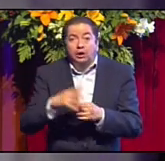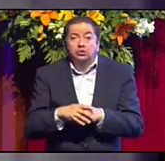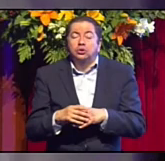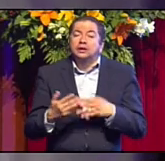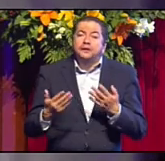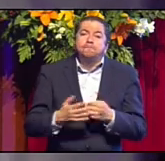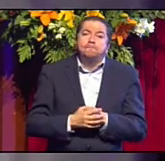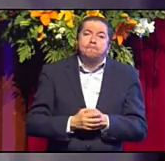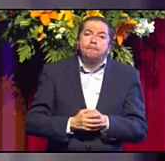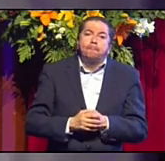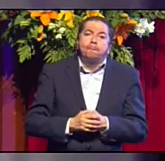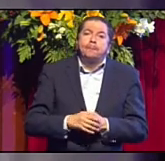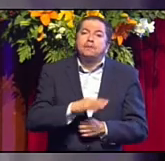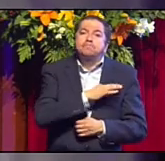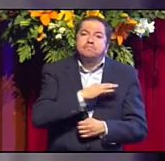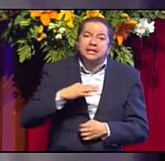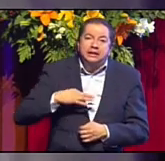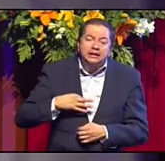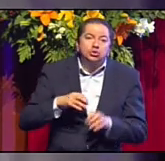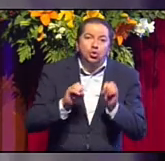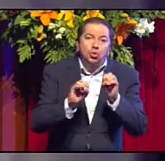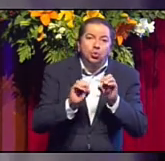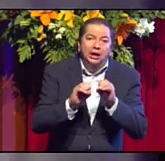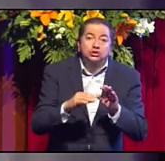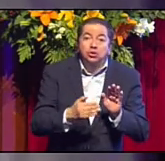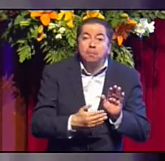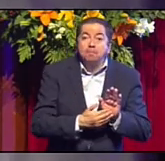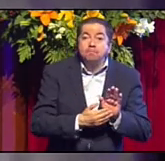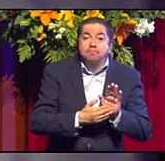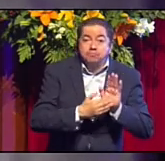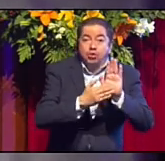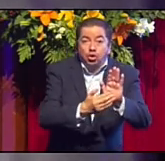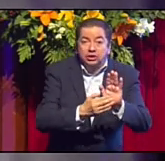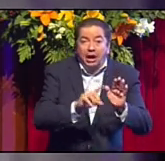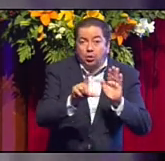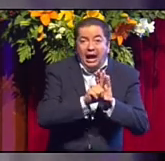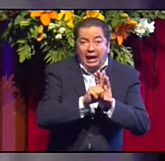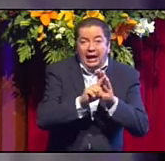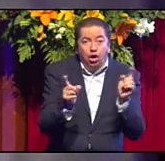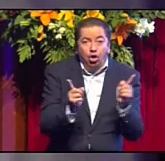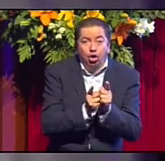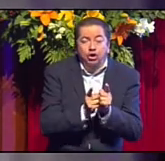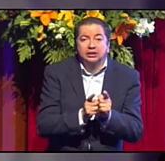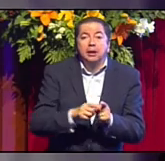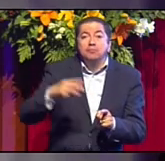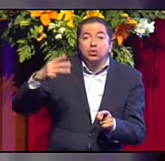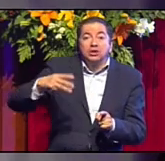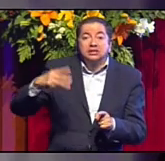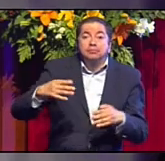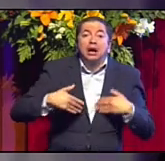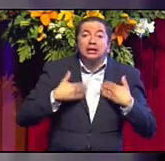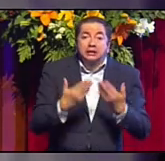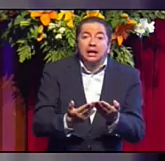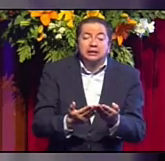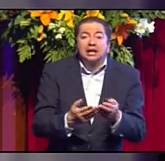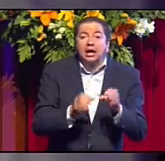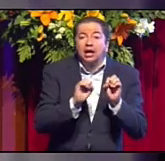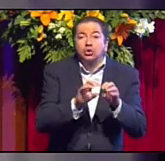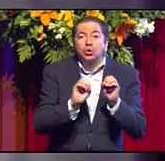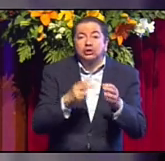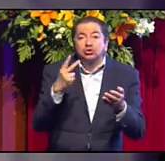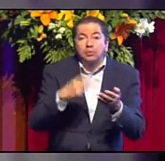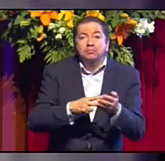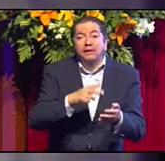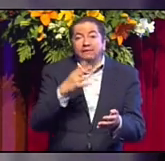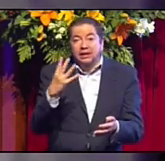me lo han hecho saber, que el ministro de Educación va a presentar una ley corta y va a pedir que los municipios que tienen que entregar la educación en el 2024 lo